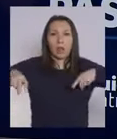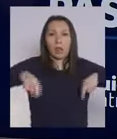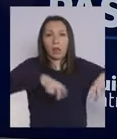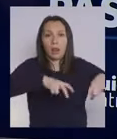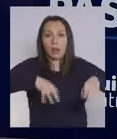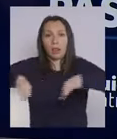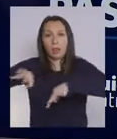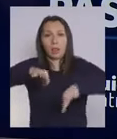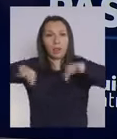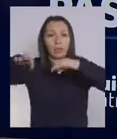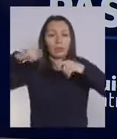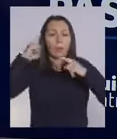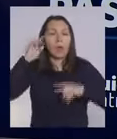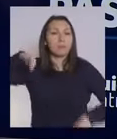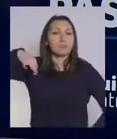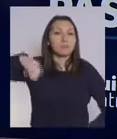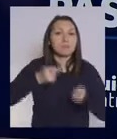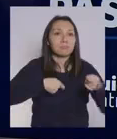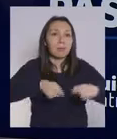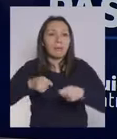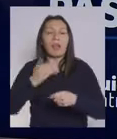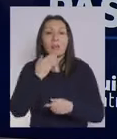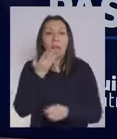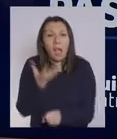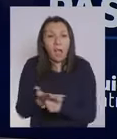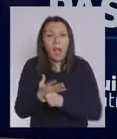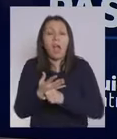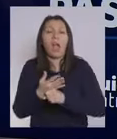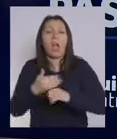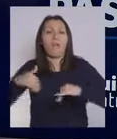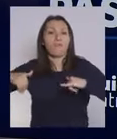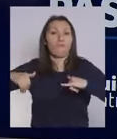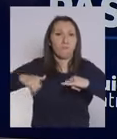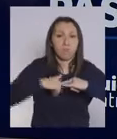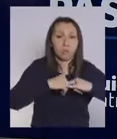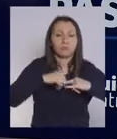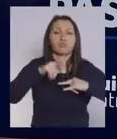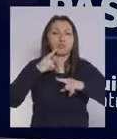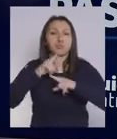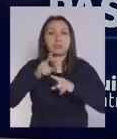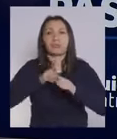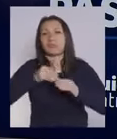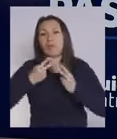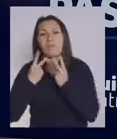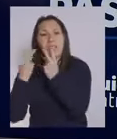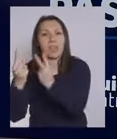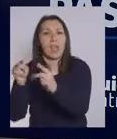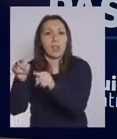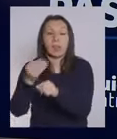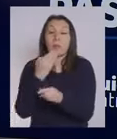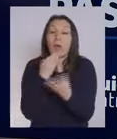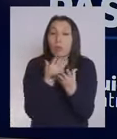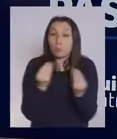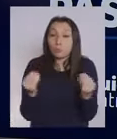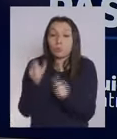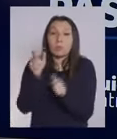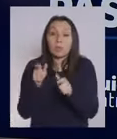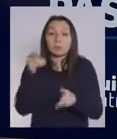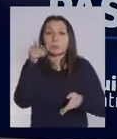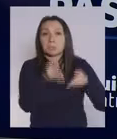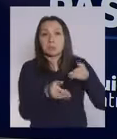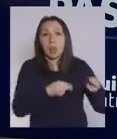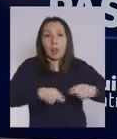flotante debido a que se encuentran las estaciones de buses interregionales. Sabemos que tiene una gran cantidad también de población